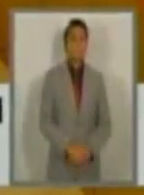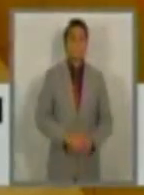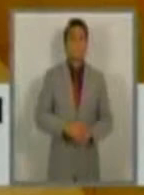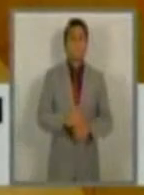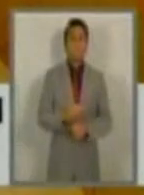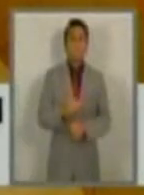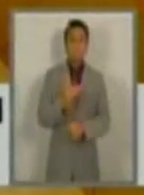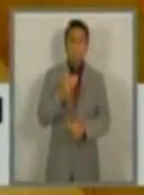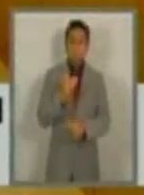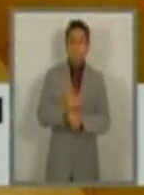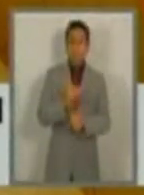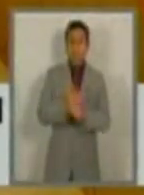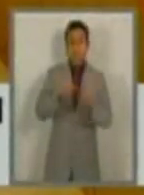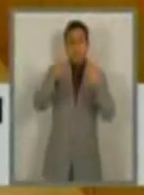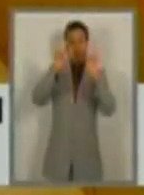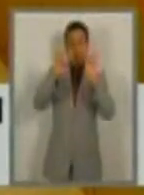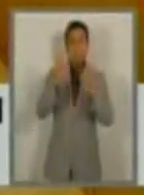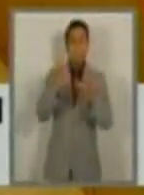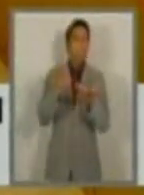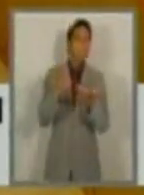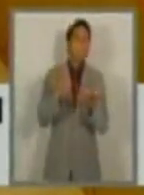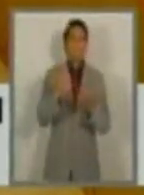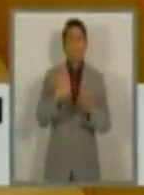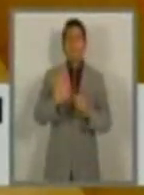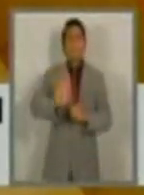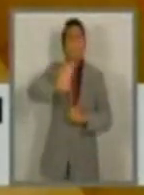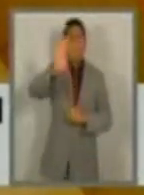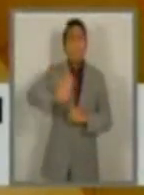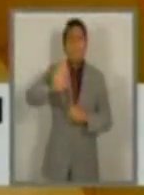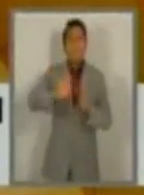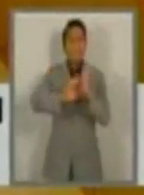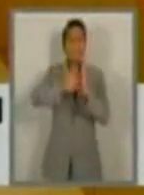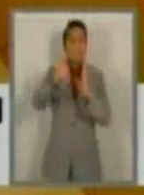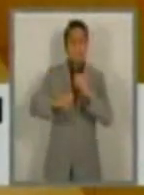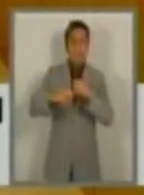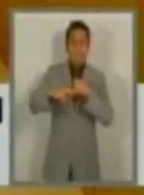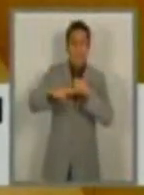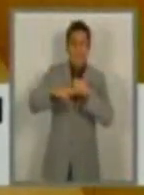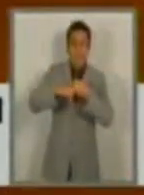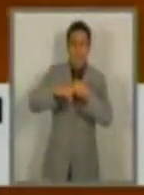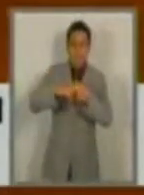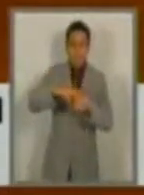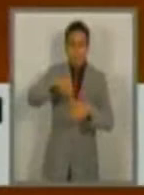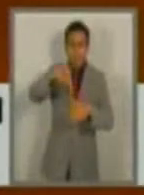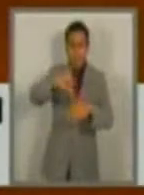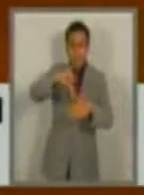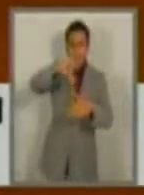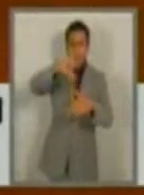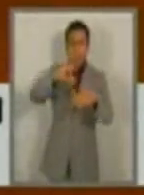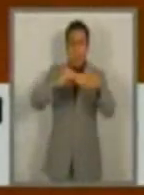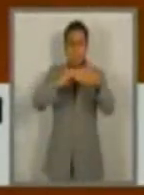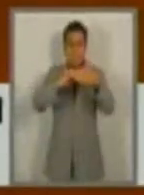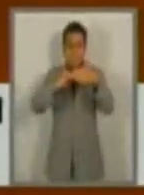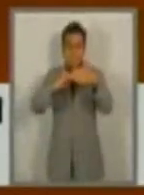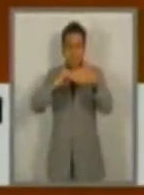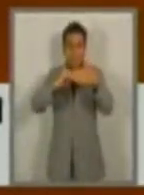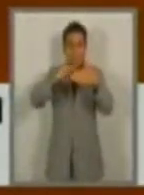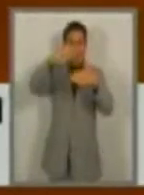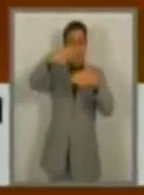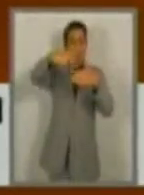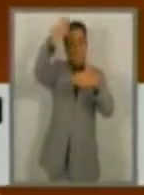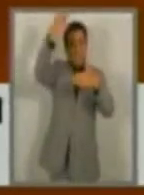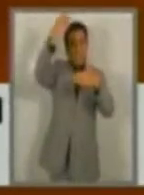hay quien lo puede ver medio vacío, hay quien lo puede ver medio lleno, y hay quien le puede encontrar